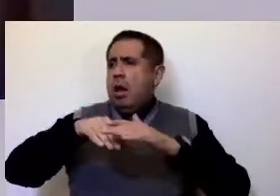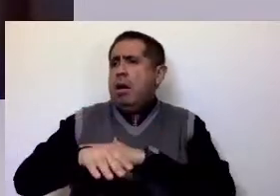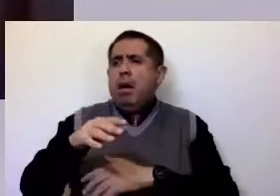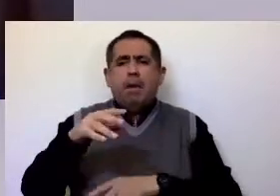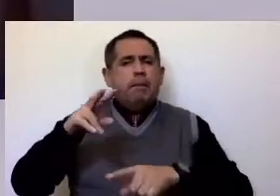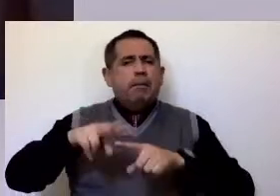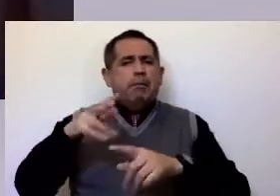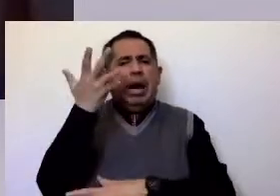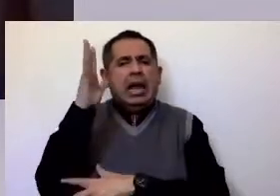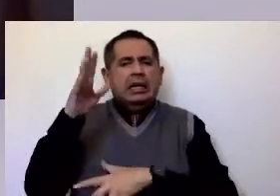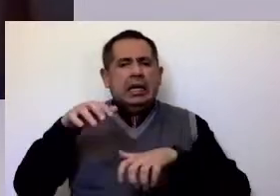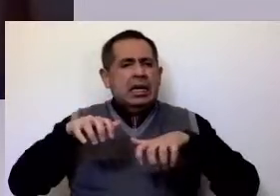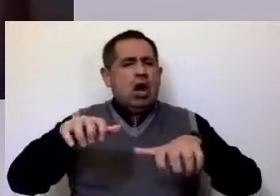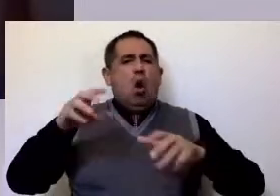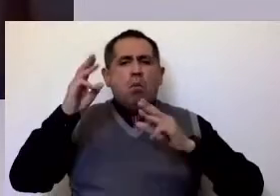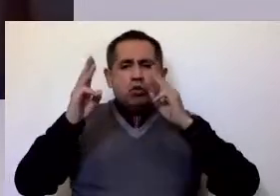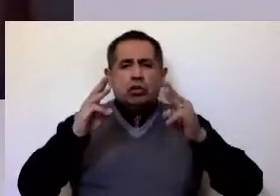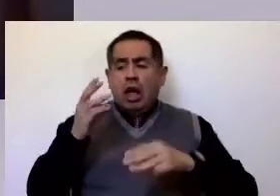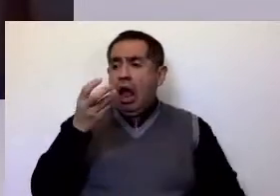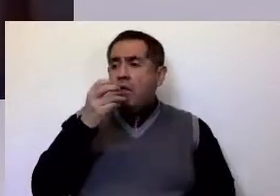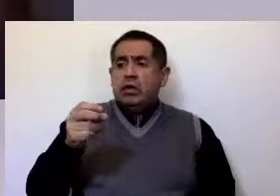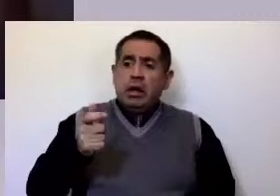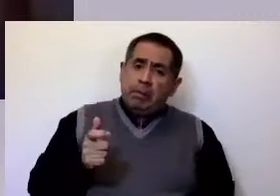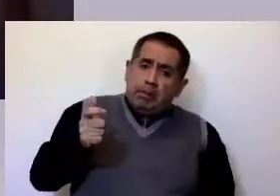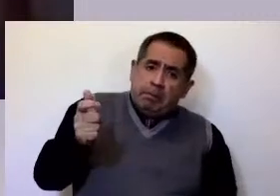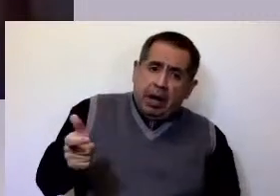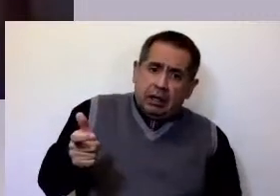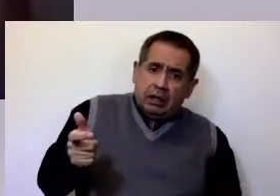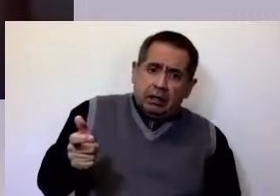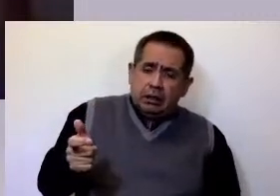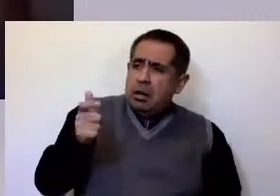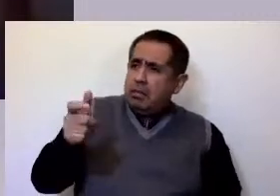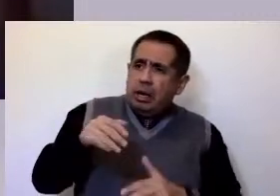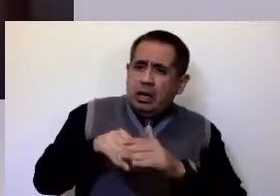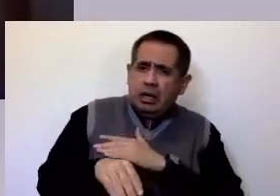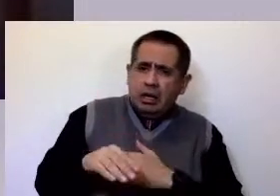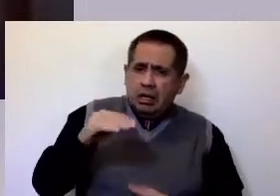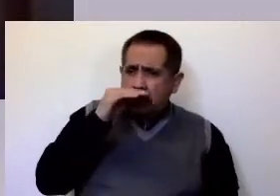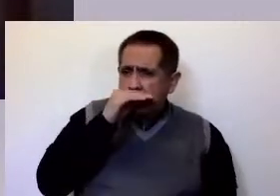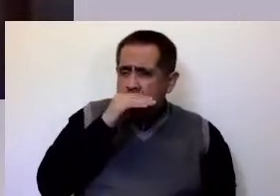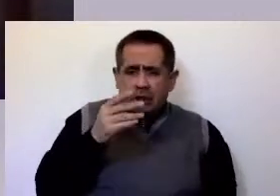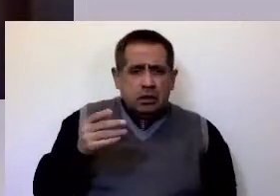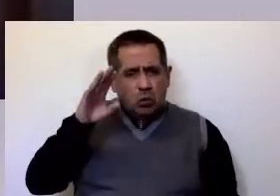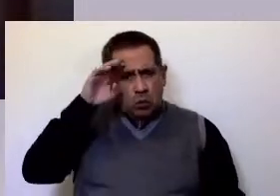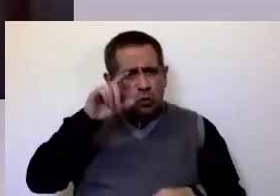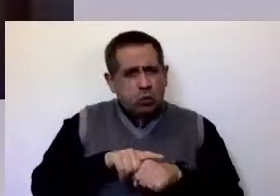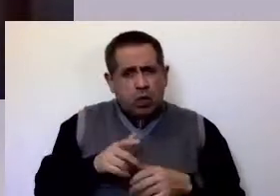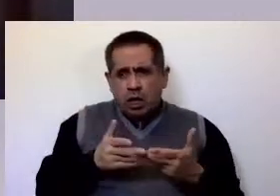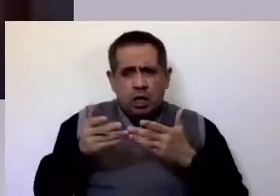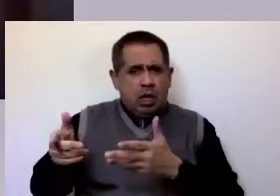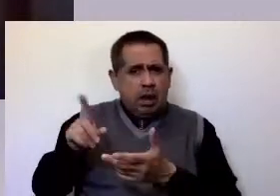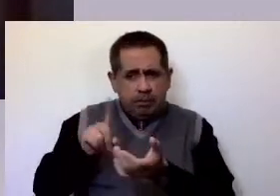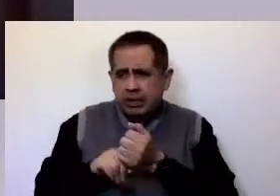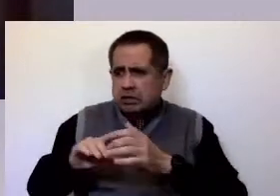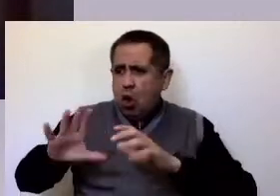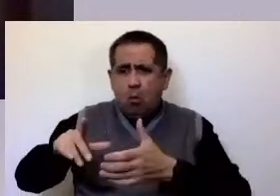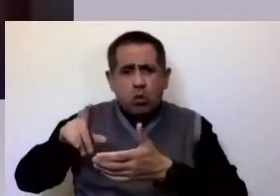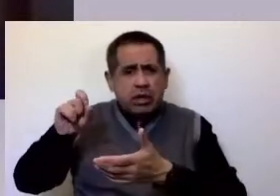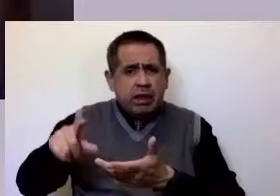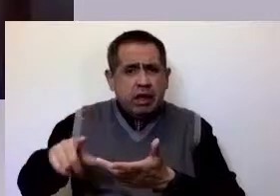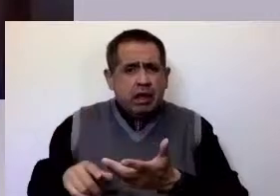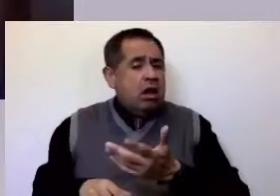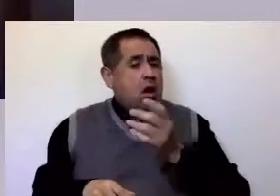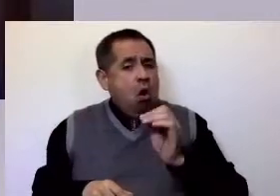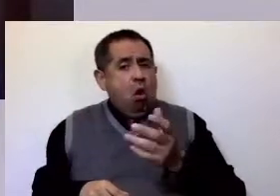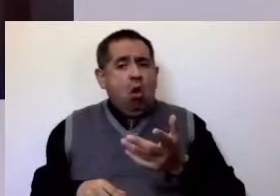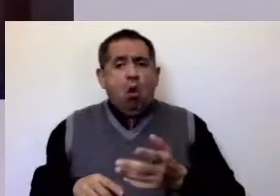o al buceo es necesario pagar esos accesos gratuitos de servicios culturales dentro de la misma comunidad o en materia de